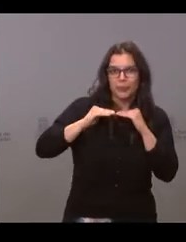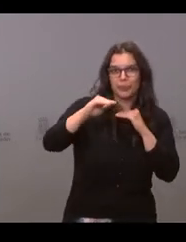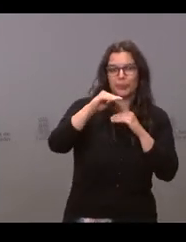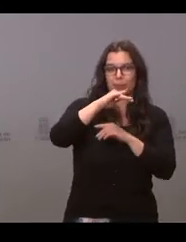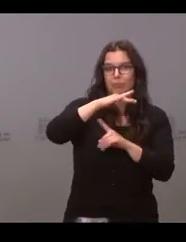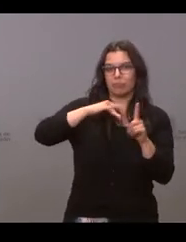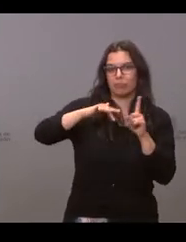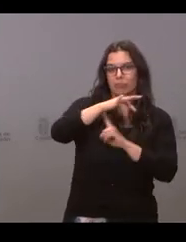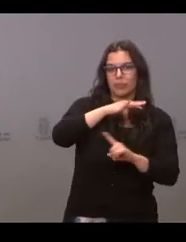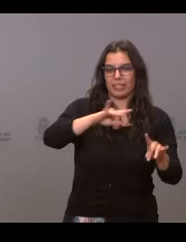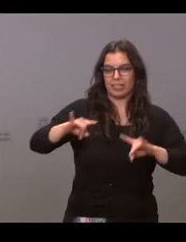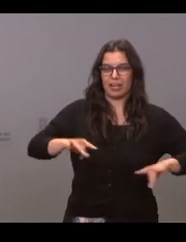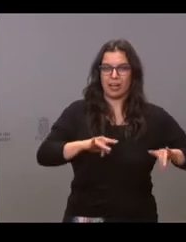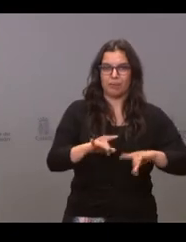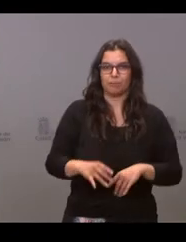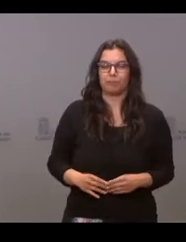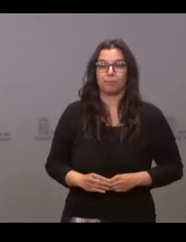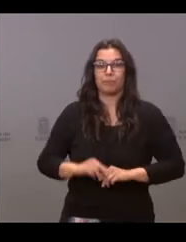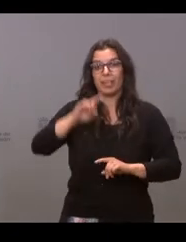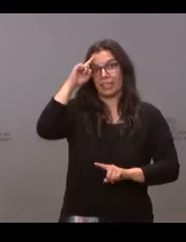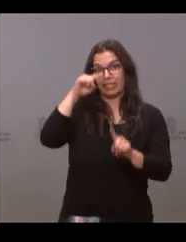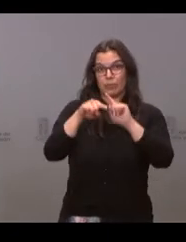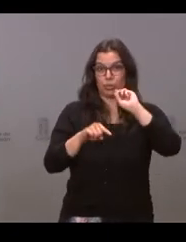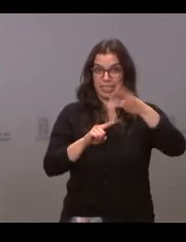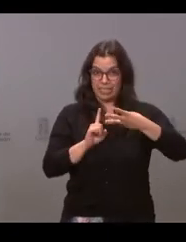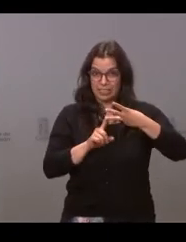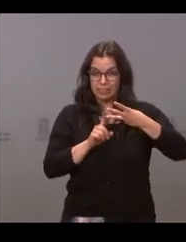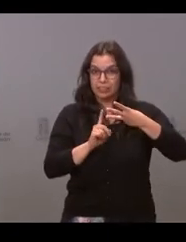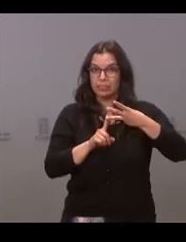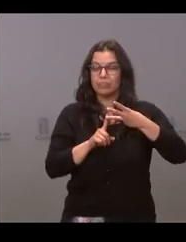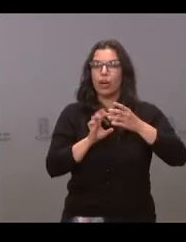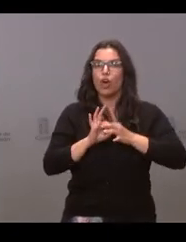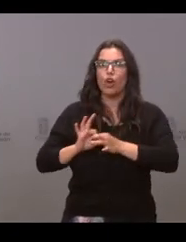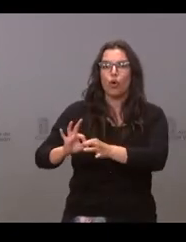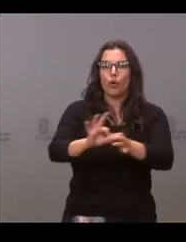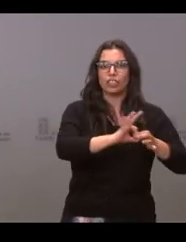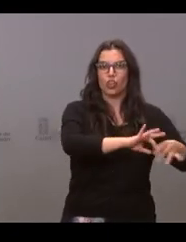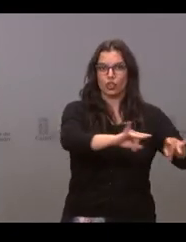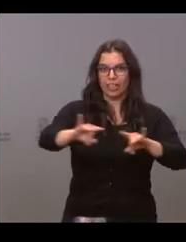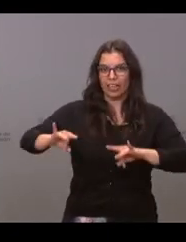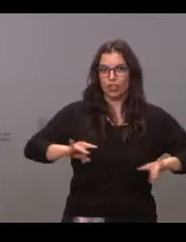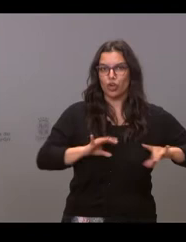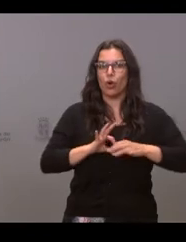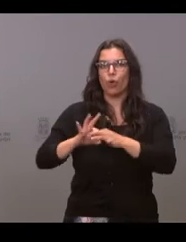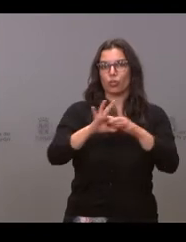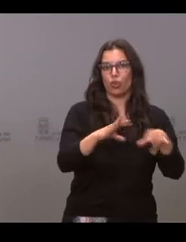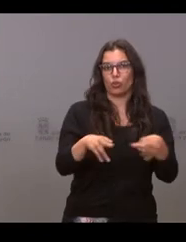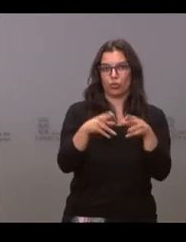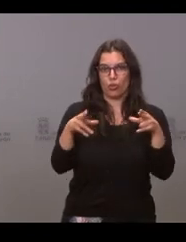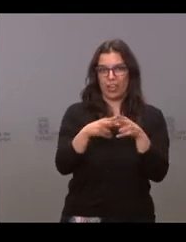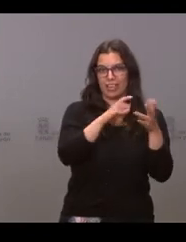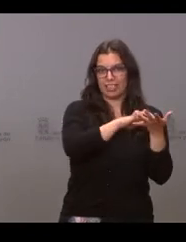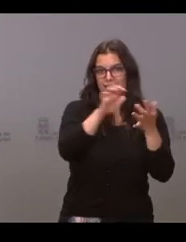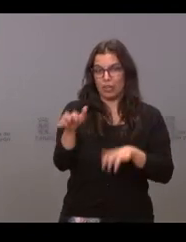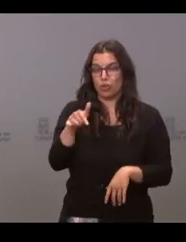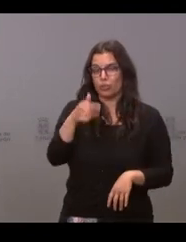nuestra tierra el tercer objetivo es la cohesión territorial y social en castilla y león' algo que